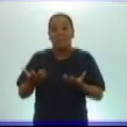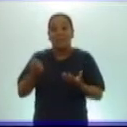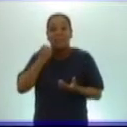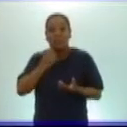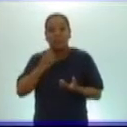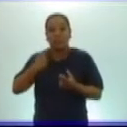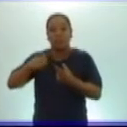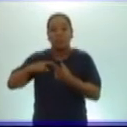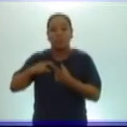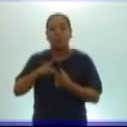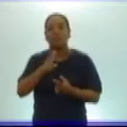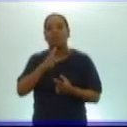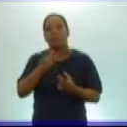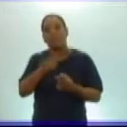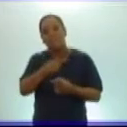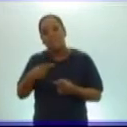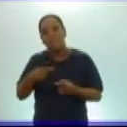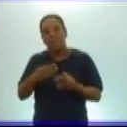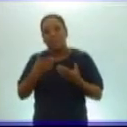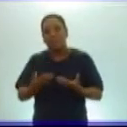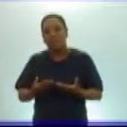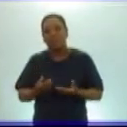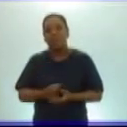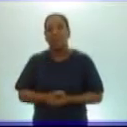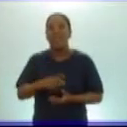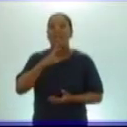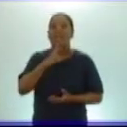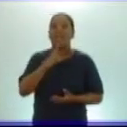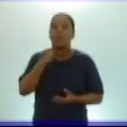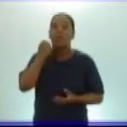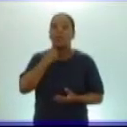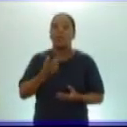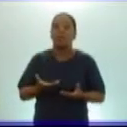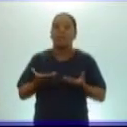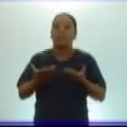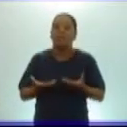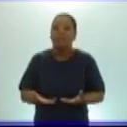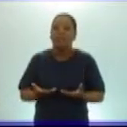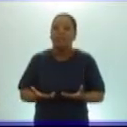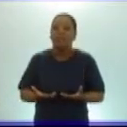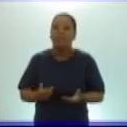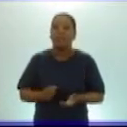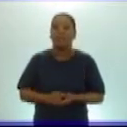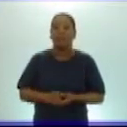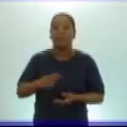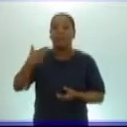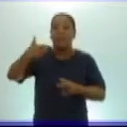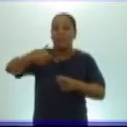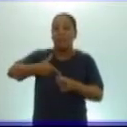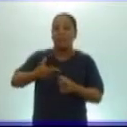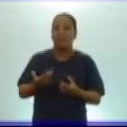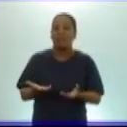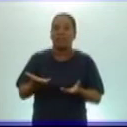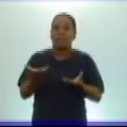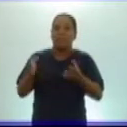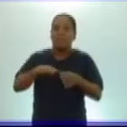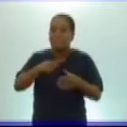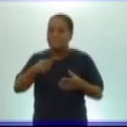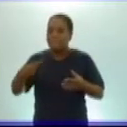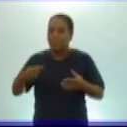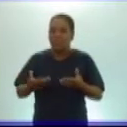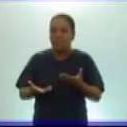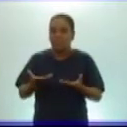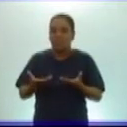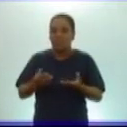ejemplo de agua y gasolina, el agua es más denso, por tanto forma la capa inferior de la mezcla. Y la